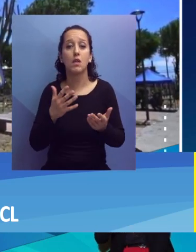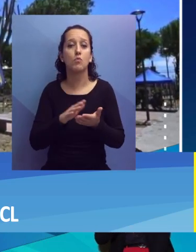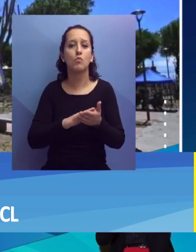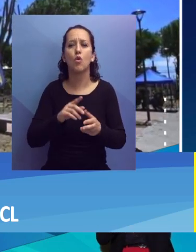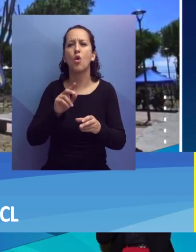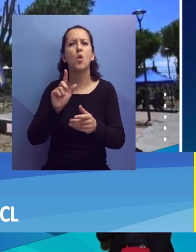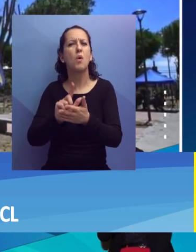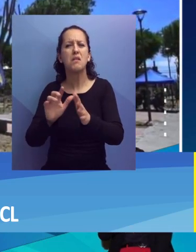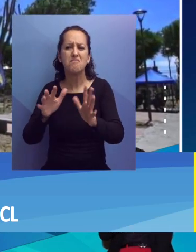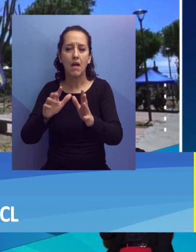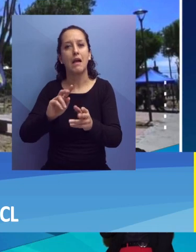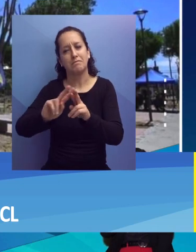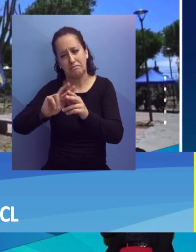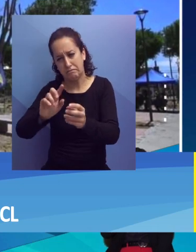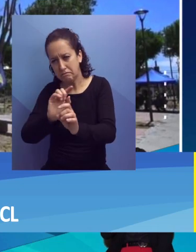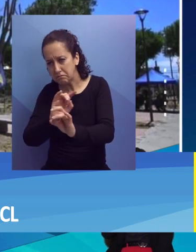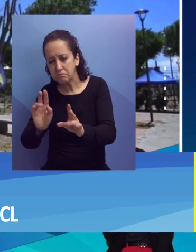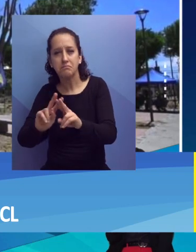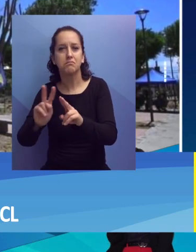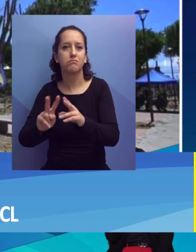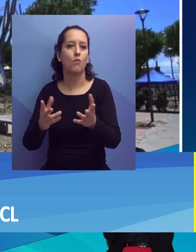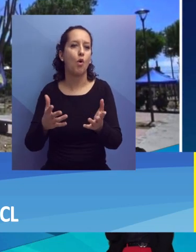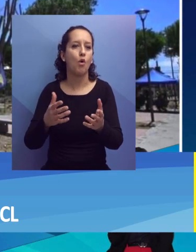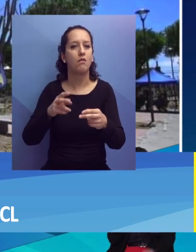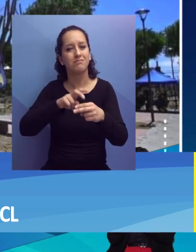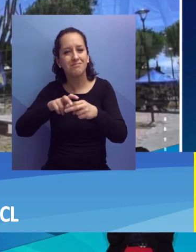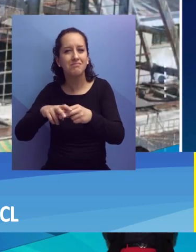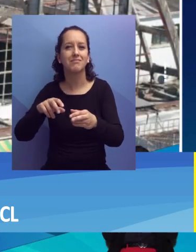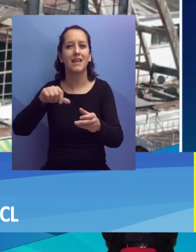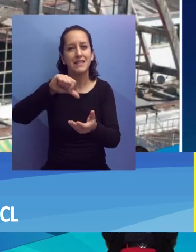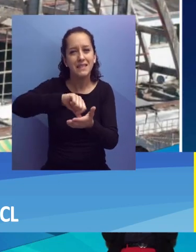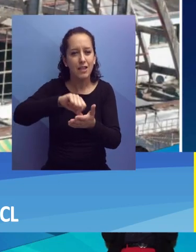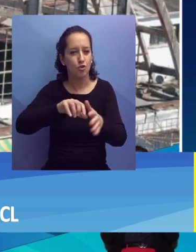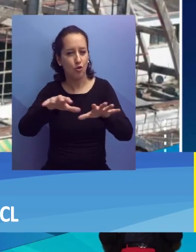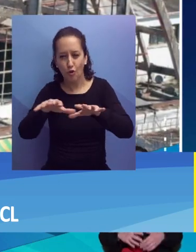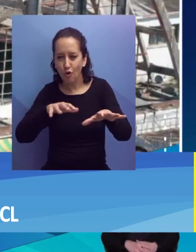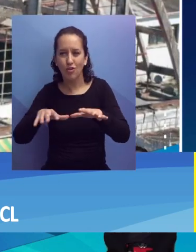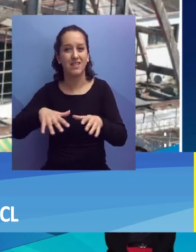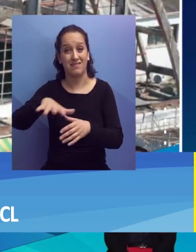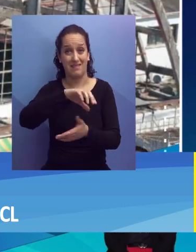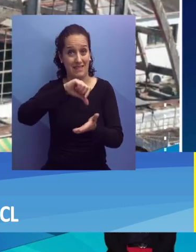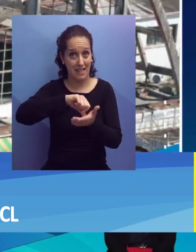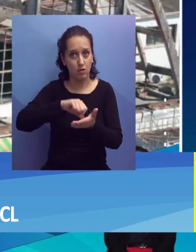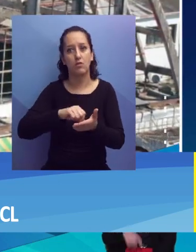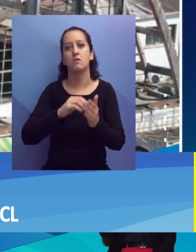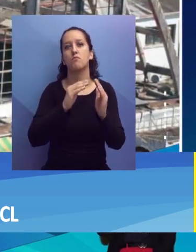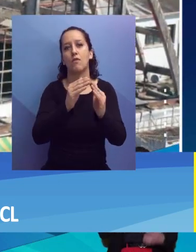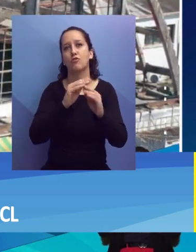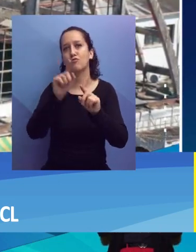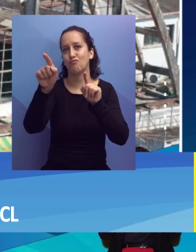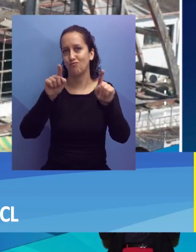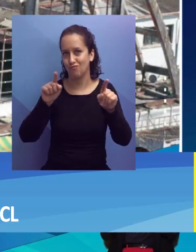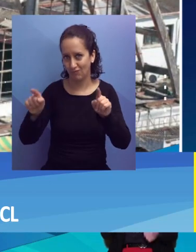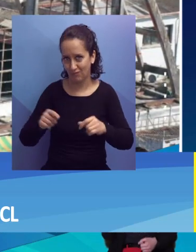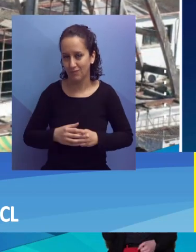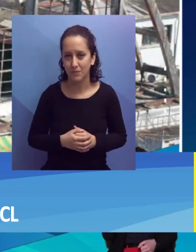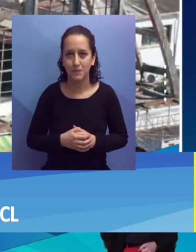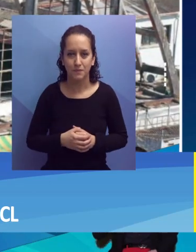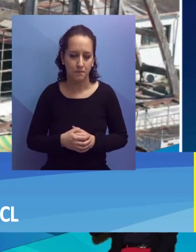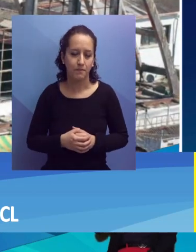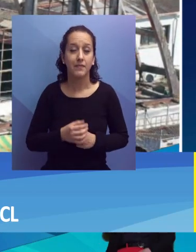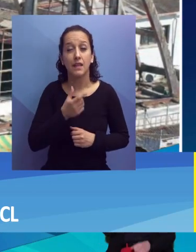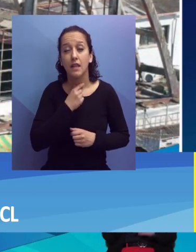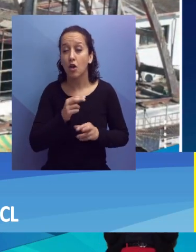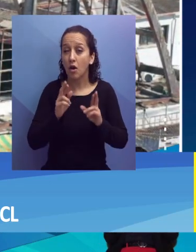públicos recuperados, mejorar la infraestructura urbana en el centro y barrios de la ciudad, donde se anunció el